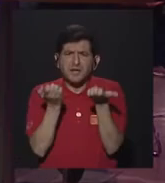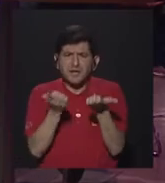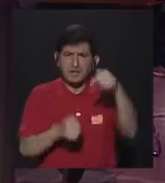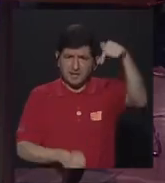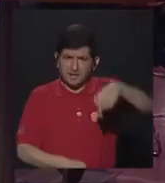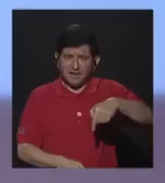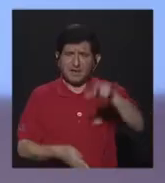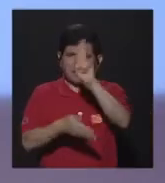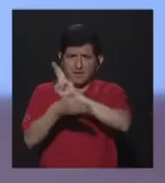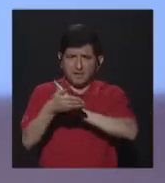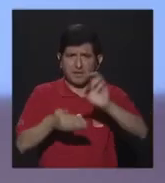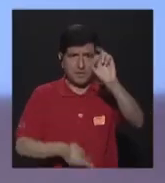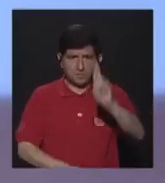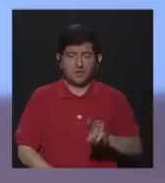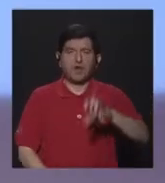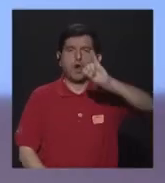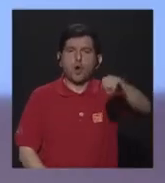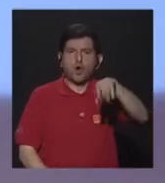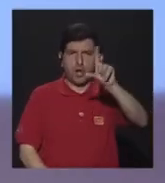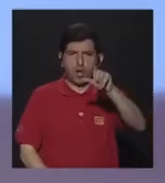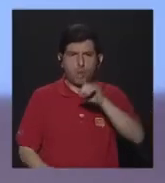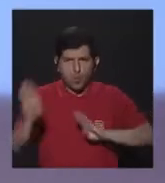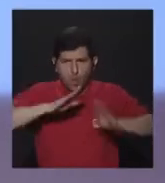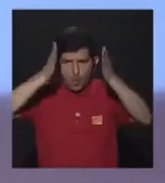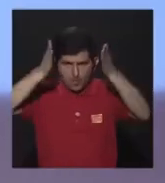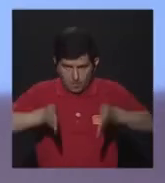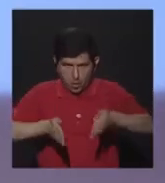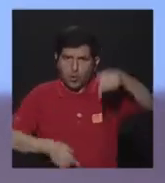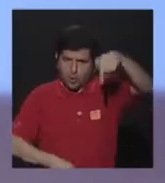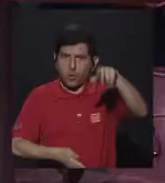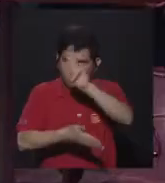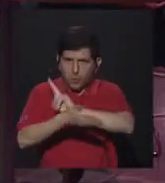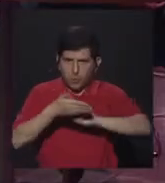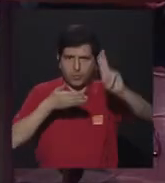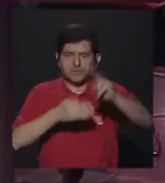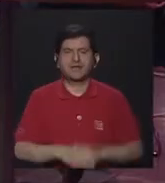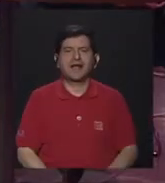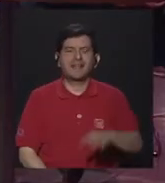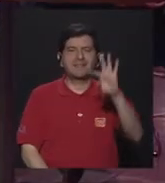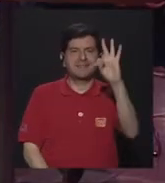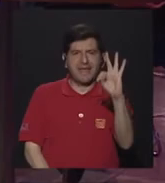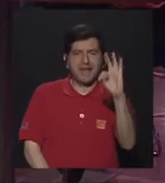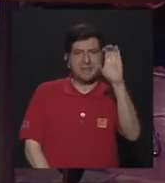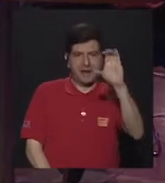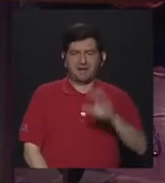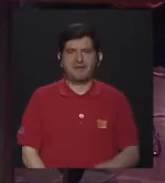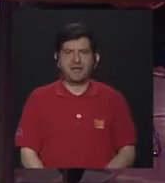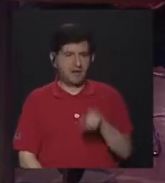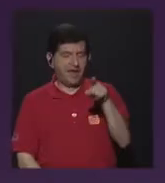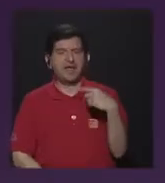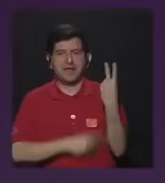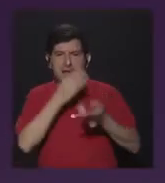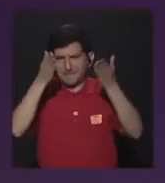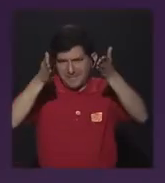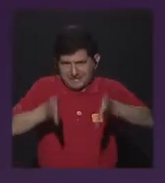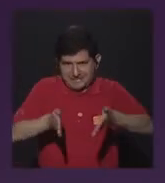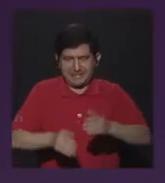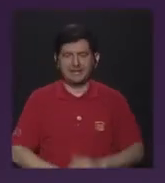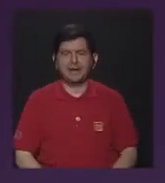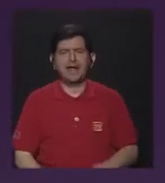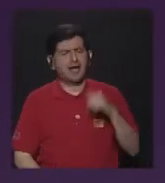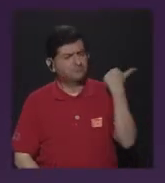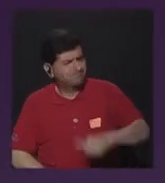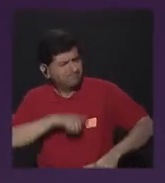de don jorge lobo que él es biólogo de la universidad de costa rica doña telma carrera que es una vecina y